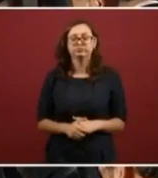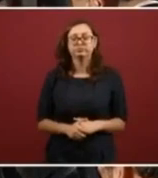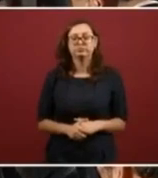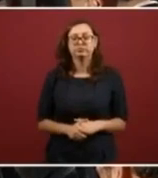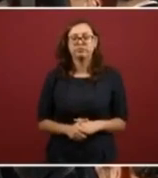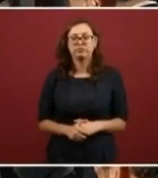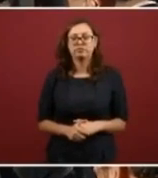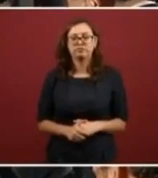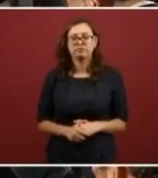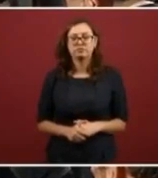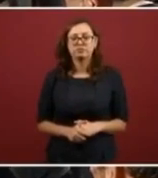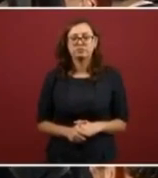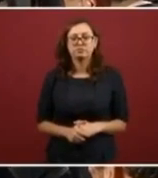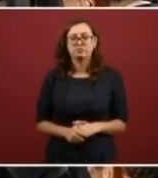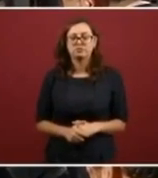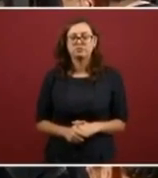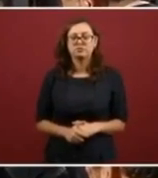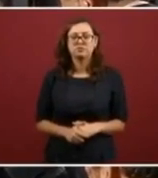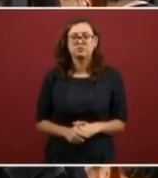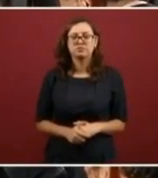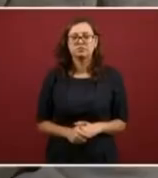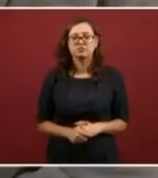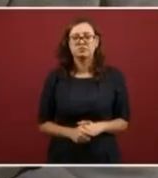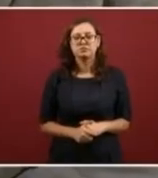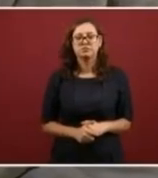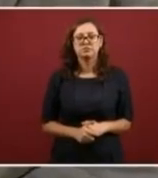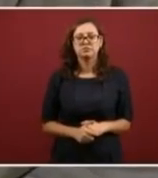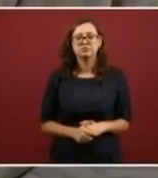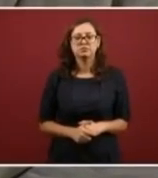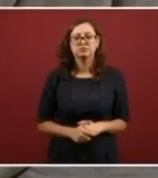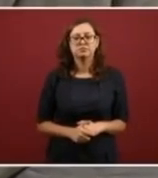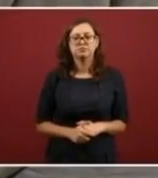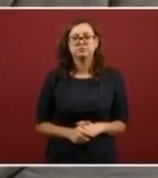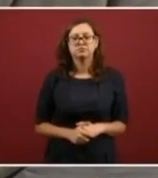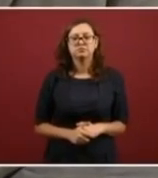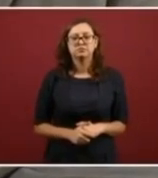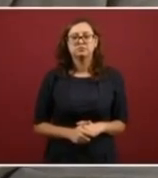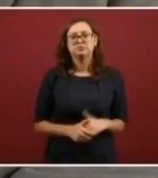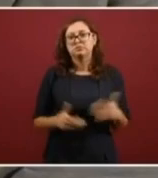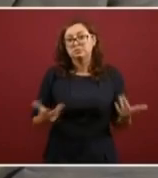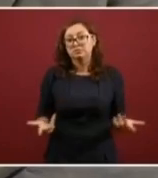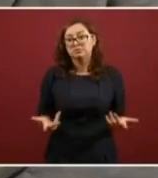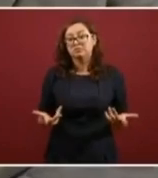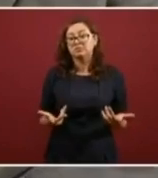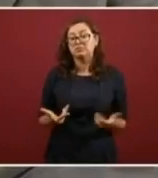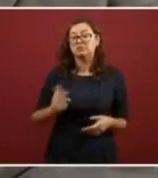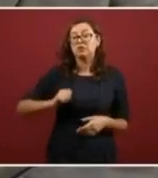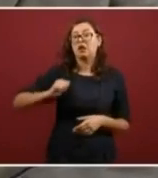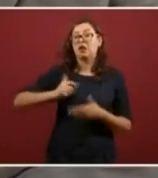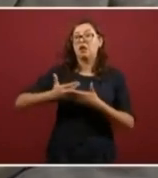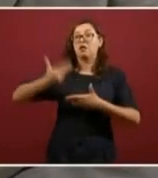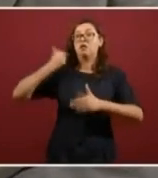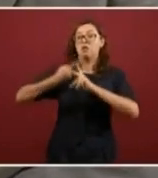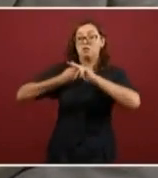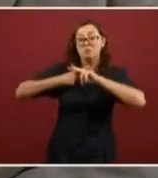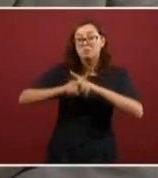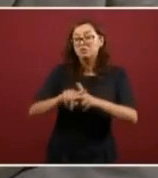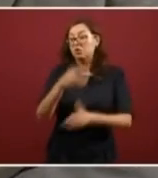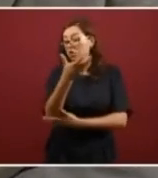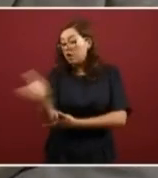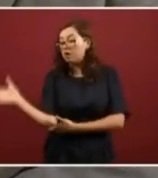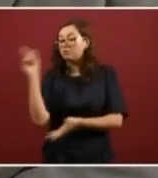regresar a la época de la gran corrupción en el campo,